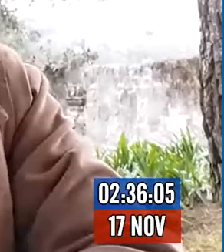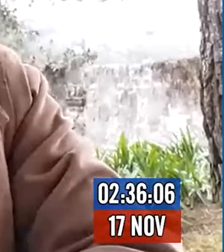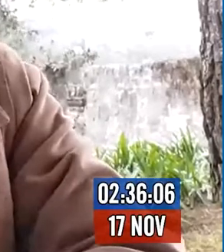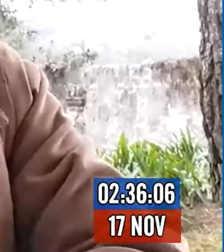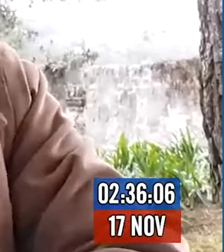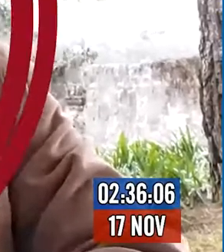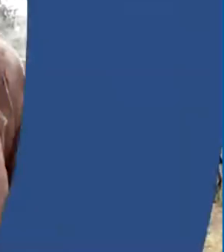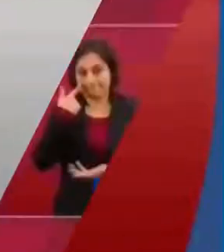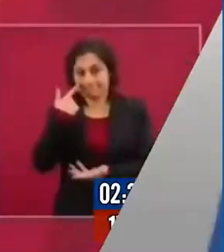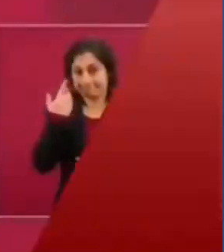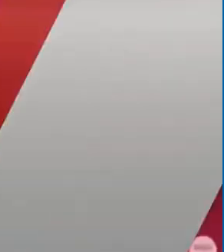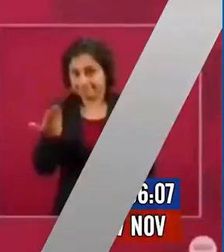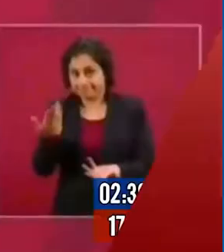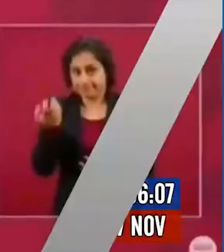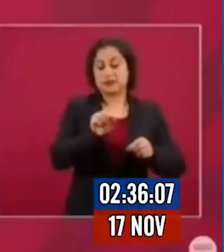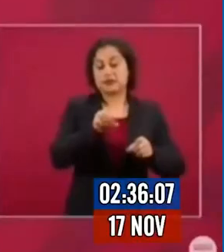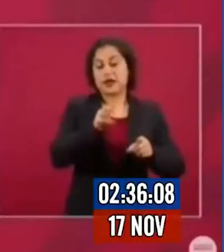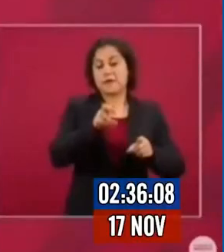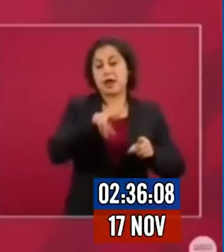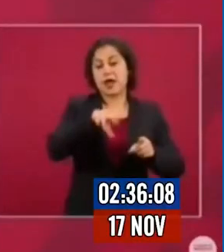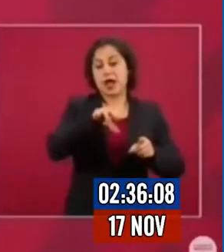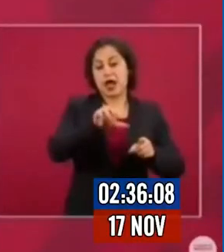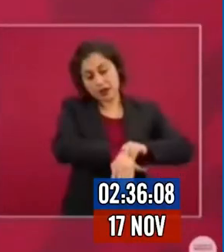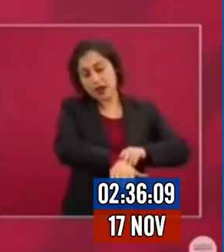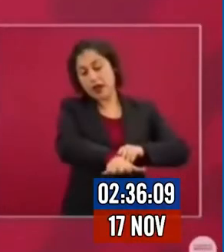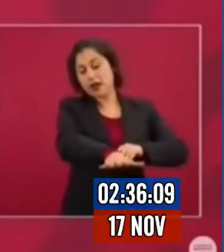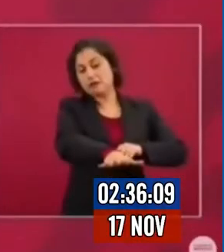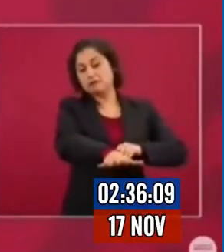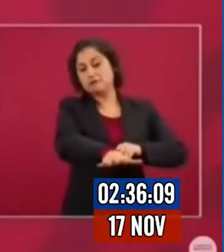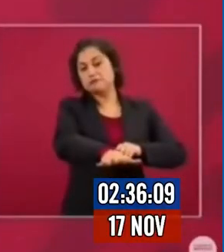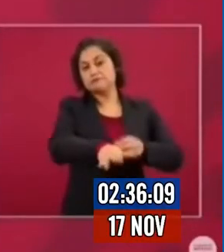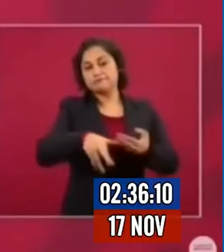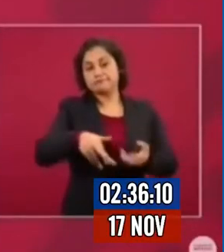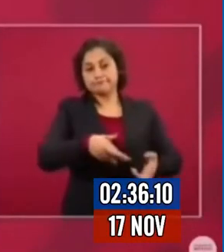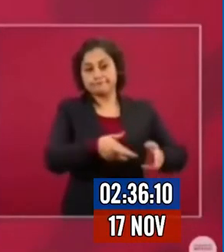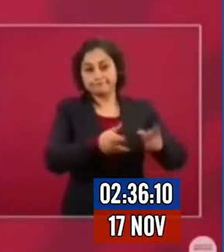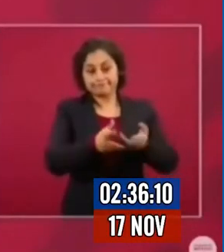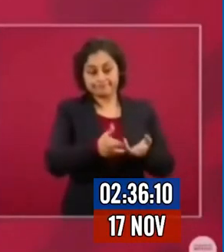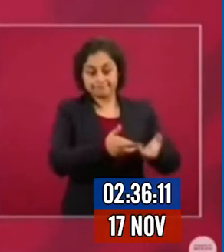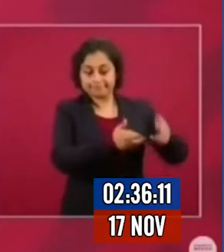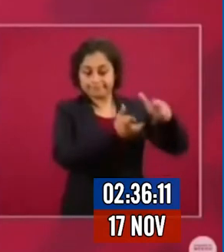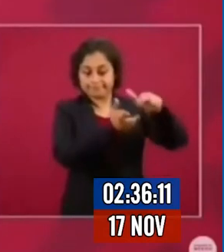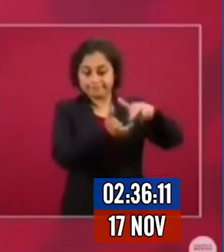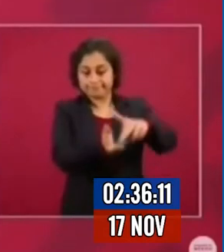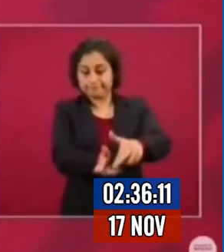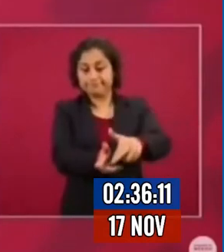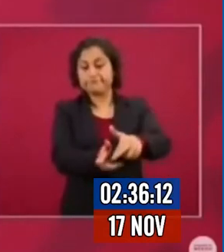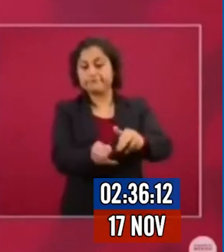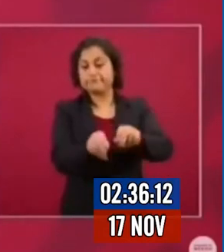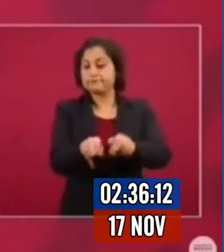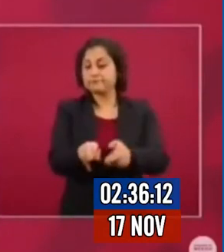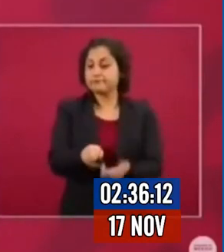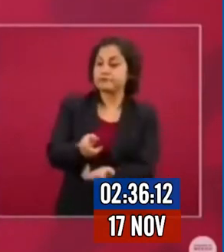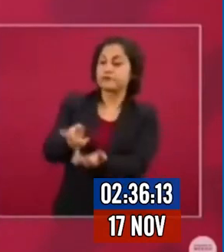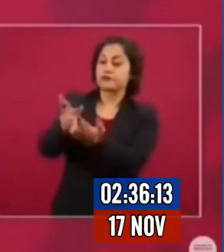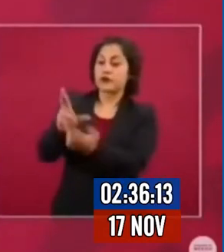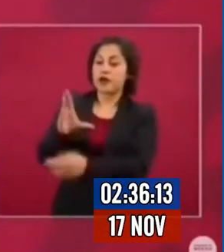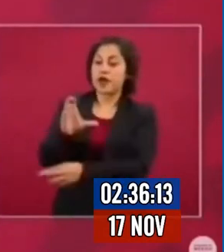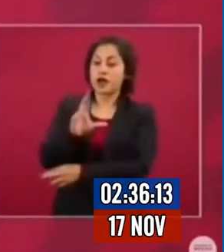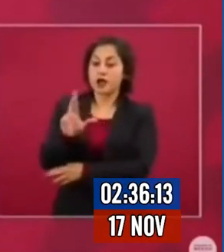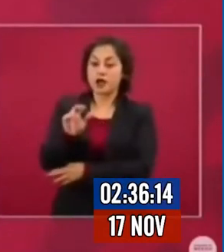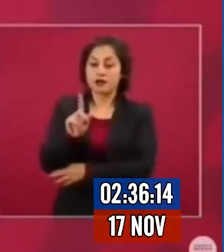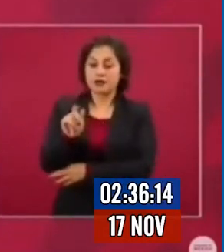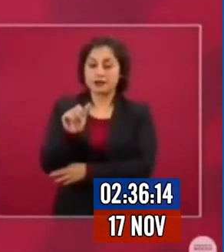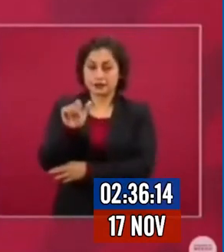presidente. Es el Samaria que va a la zona baja y del Samaria se desprende el Carrizal.